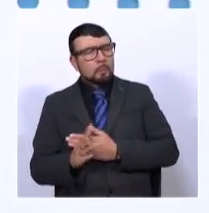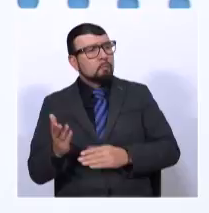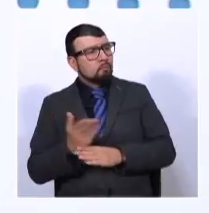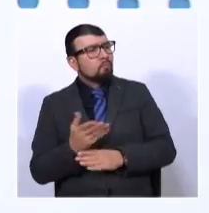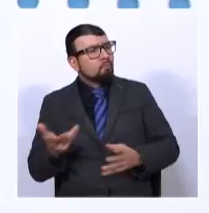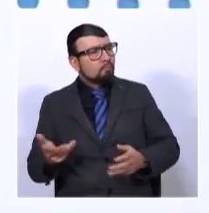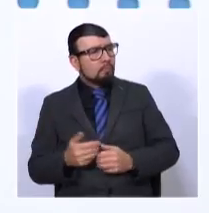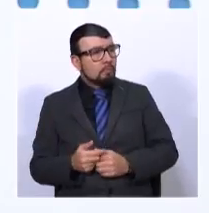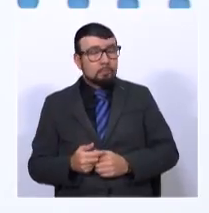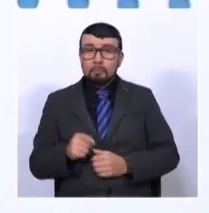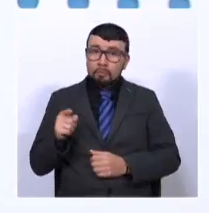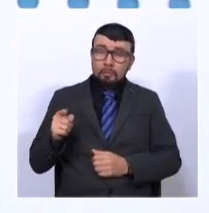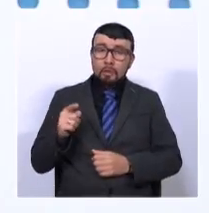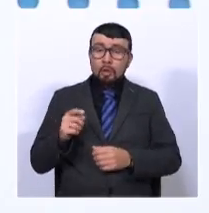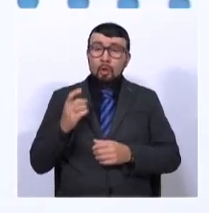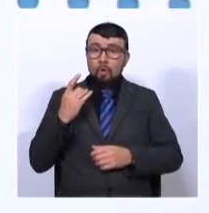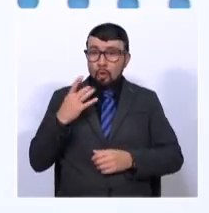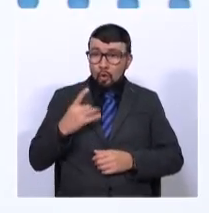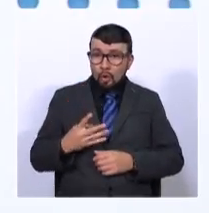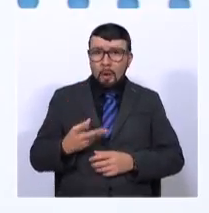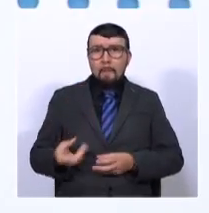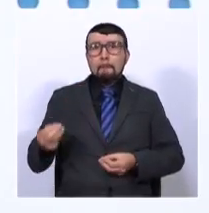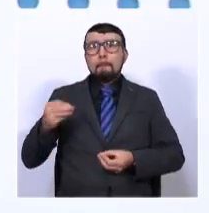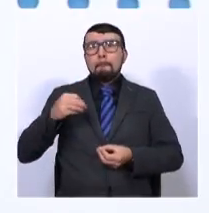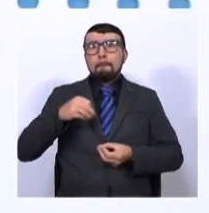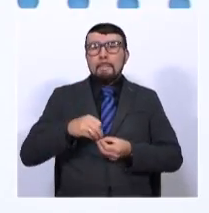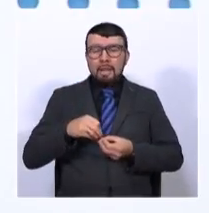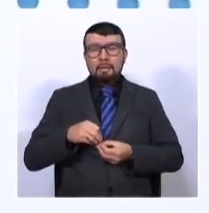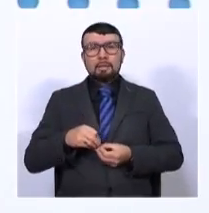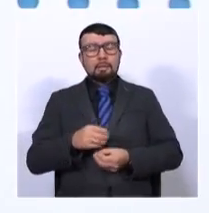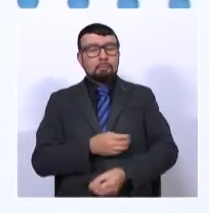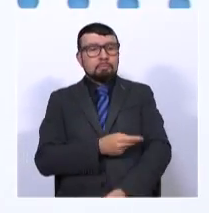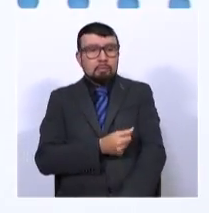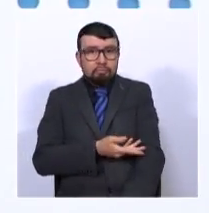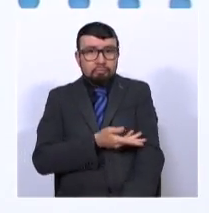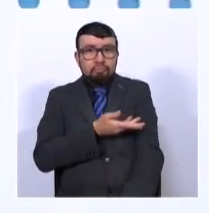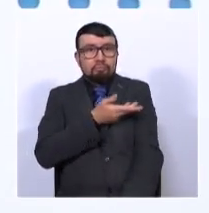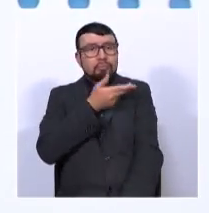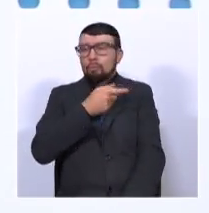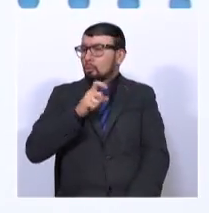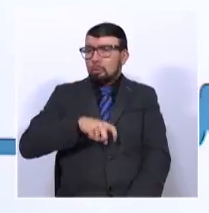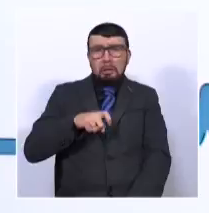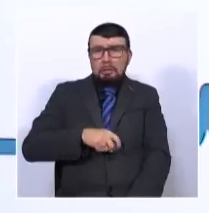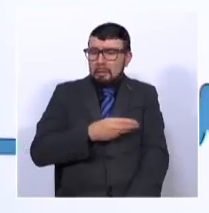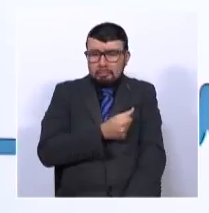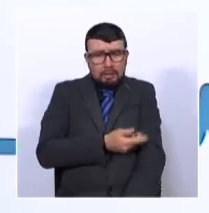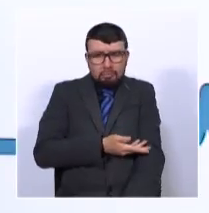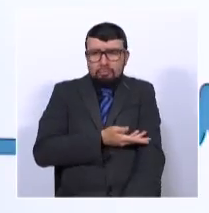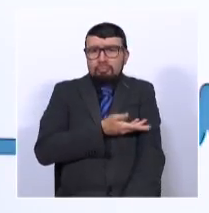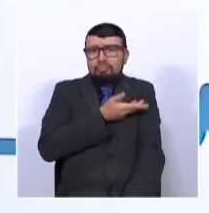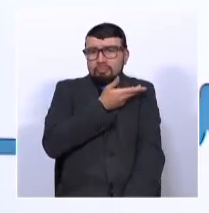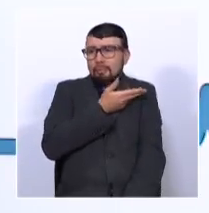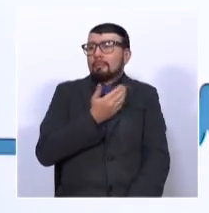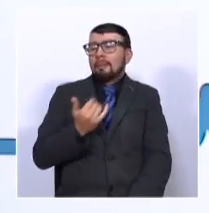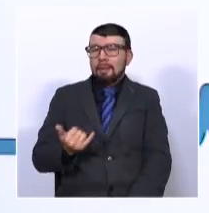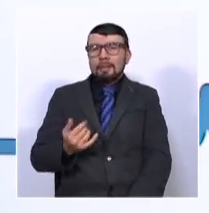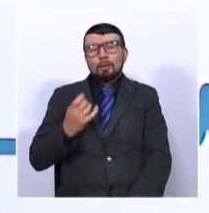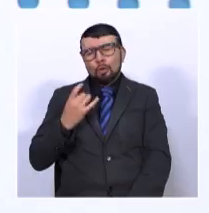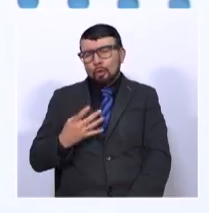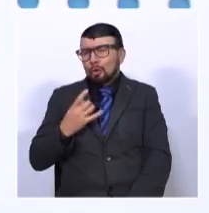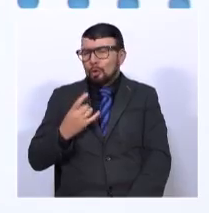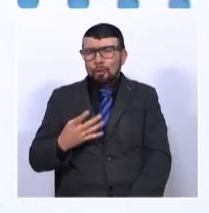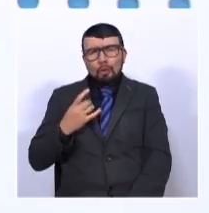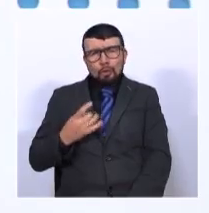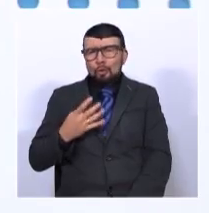el dolor aumenta la presión sin ser hipertensos. Eso es bueno que amplíes. Entonces es importante, pero las personas con